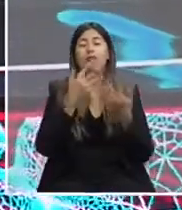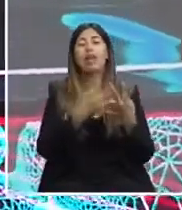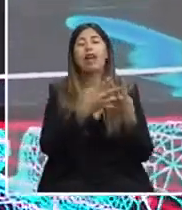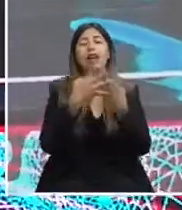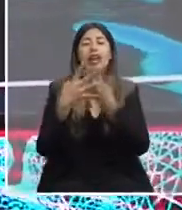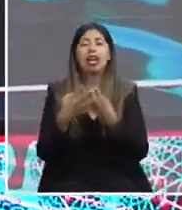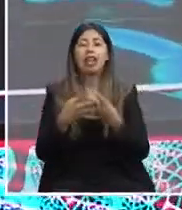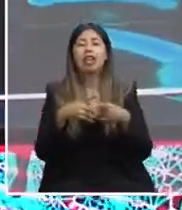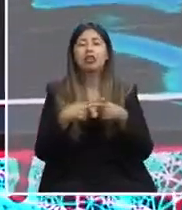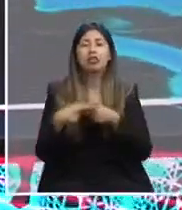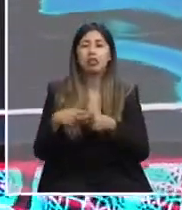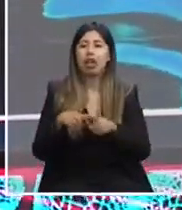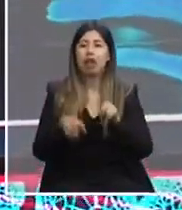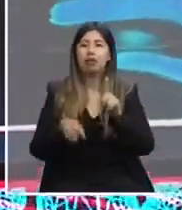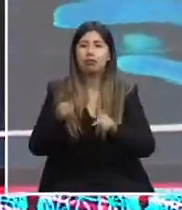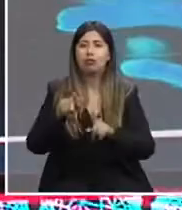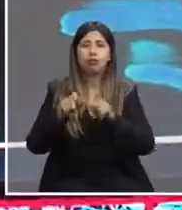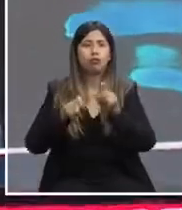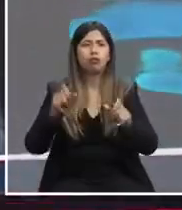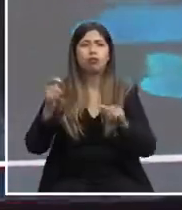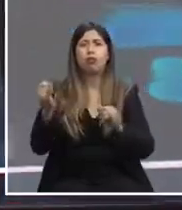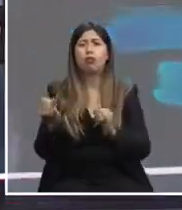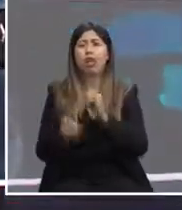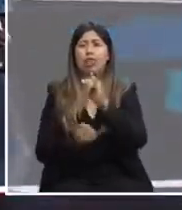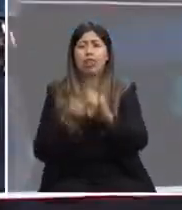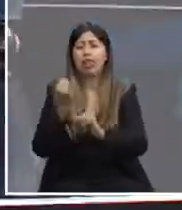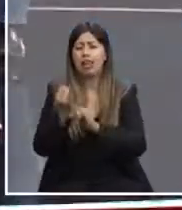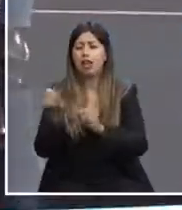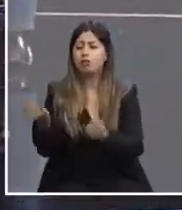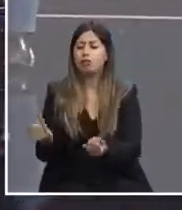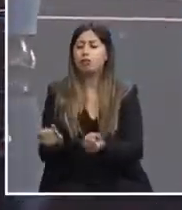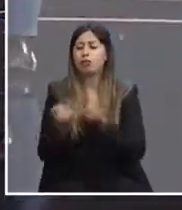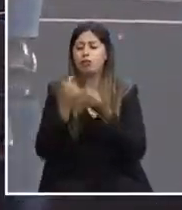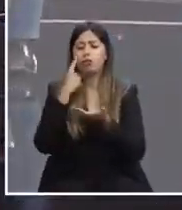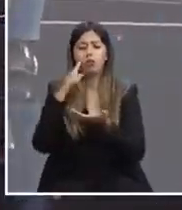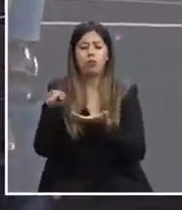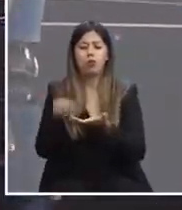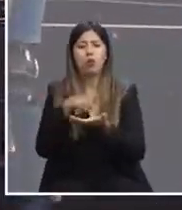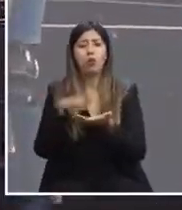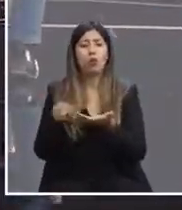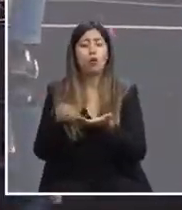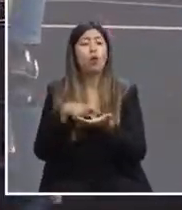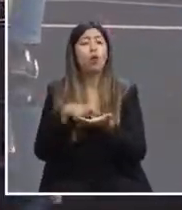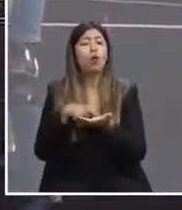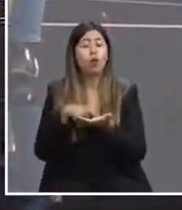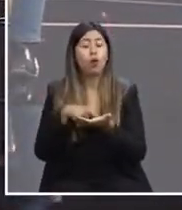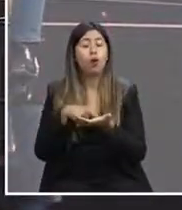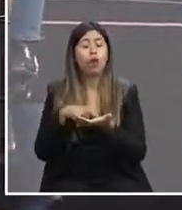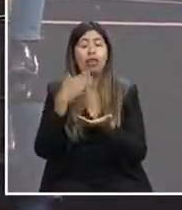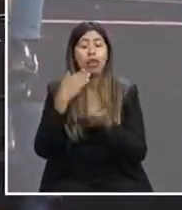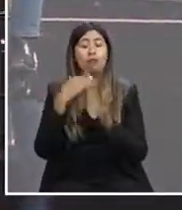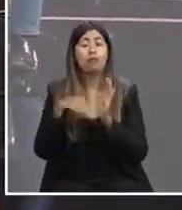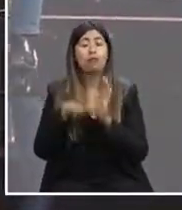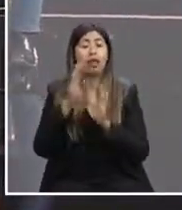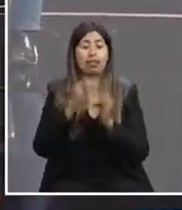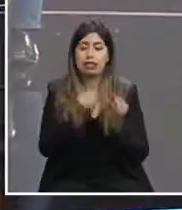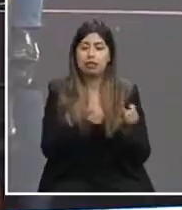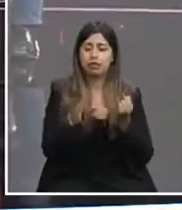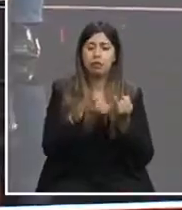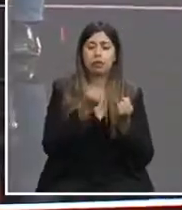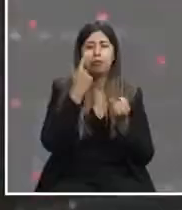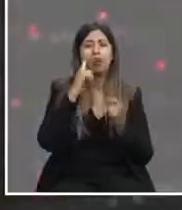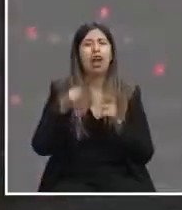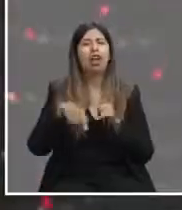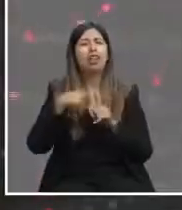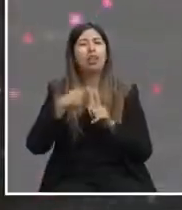ciertas generaciones, allí donde ha llegado Internet, se informan por estos medios. Y no solo se informan, sino que, más importante todavía, cómo llegan